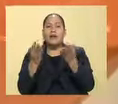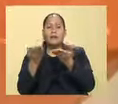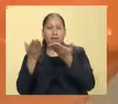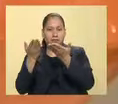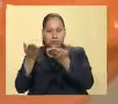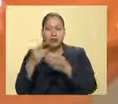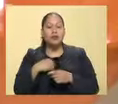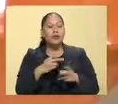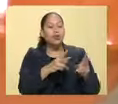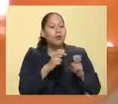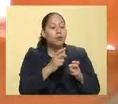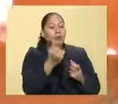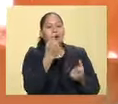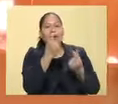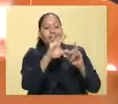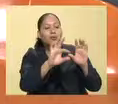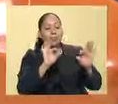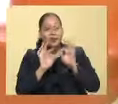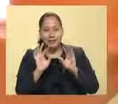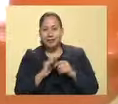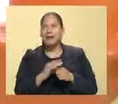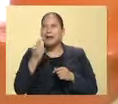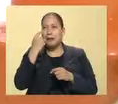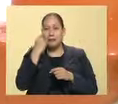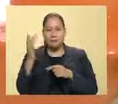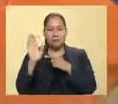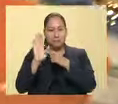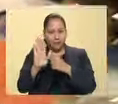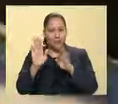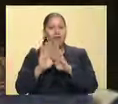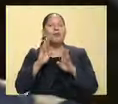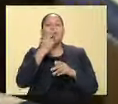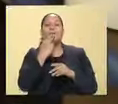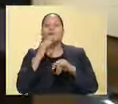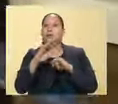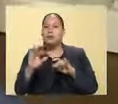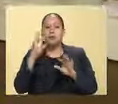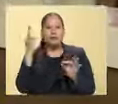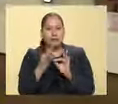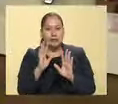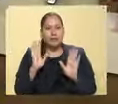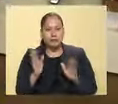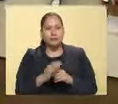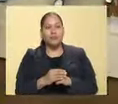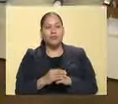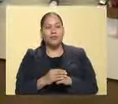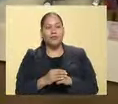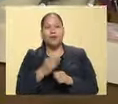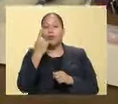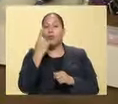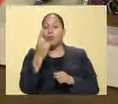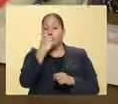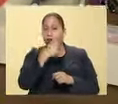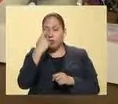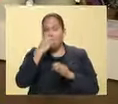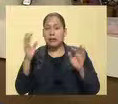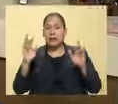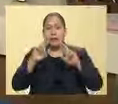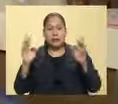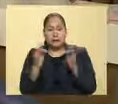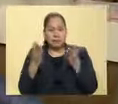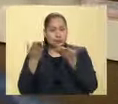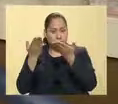te voy a robar unas porque tú ya. Por supuesto. Para que vean cómo queda nuestro postre terminado. Por una hora en el refri, más o